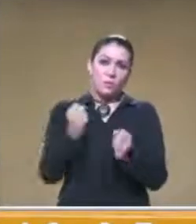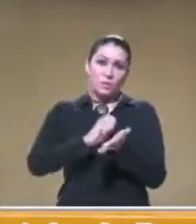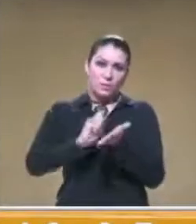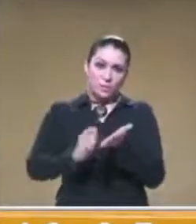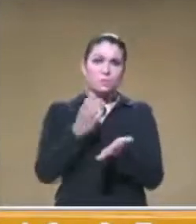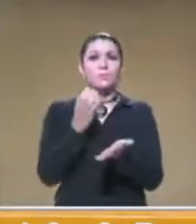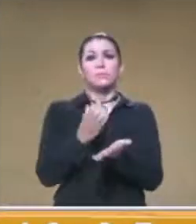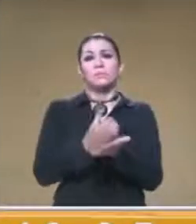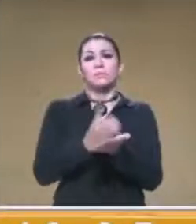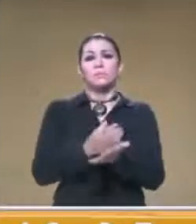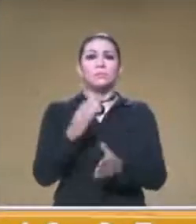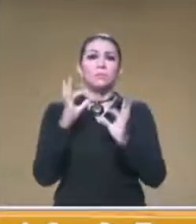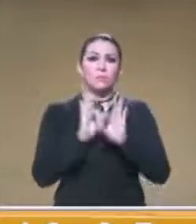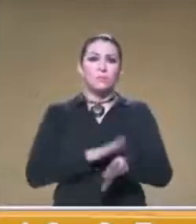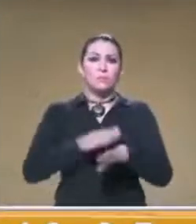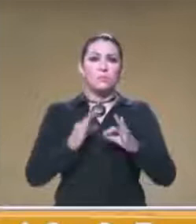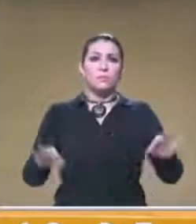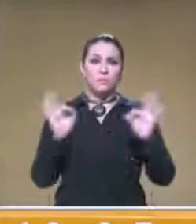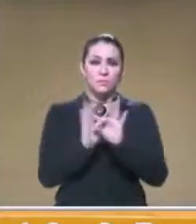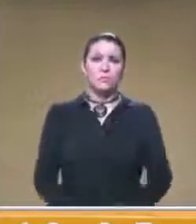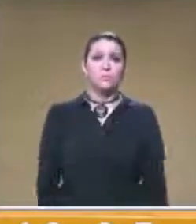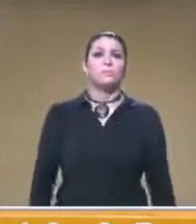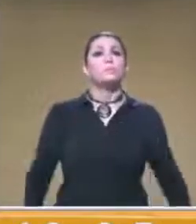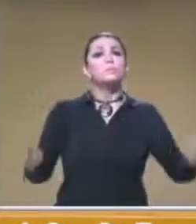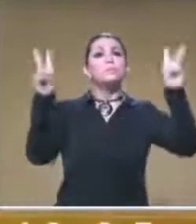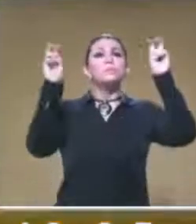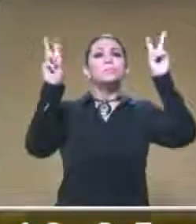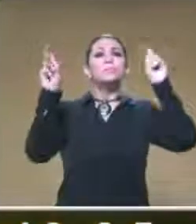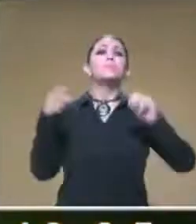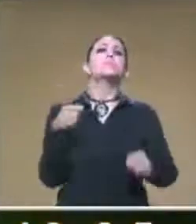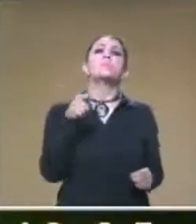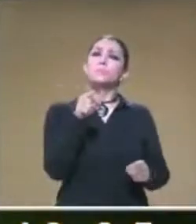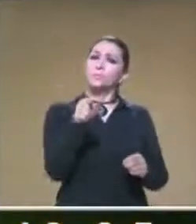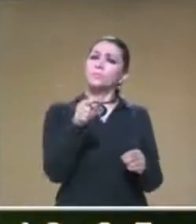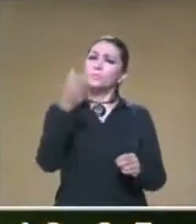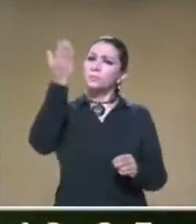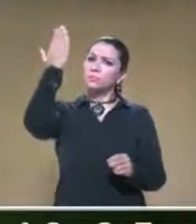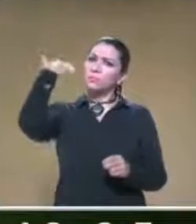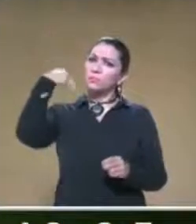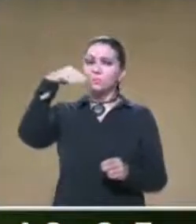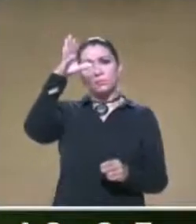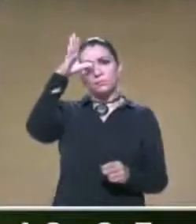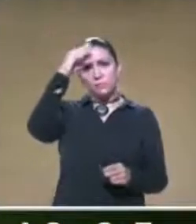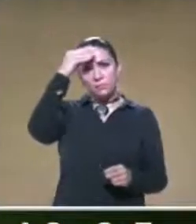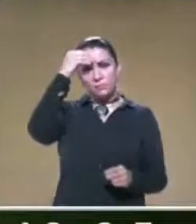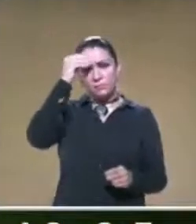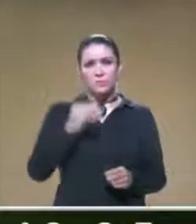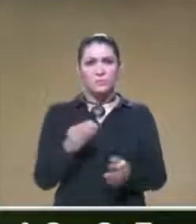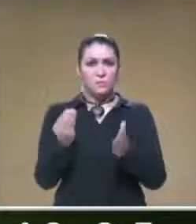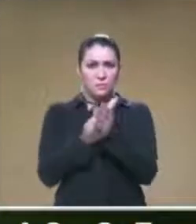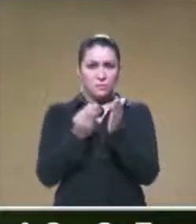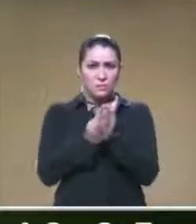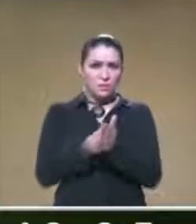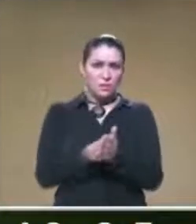tal si comenzamos con el primer tema? El primer tema que tú abordaste en las clases de Aprende en Casa durante la semana